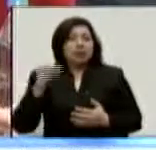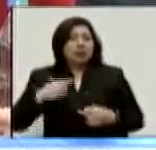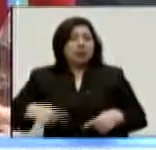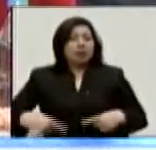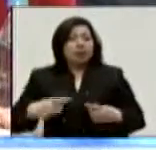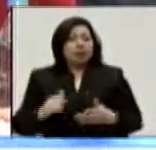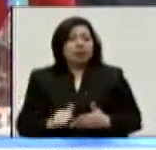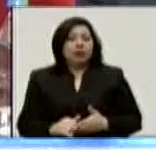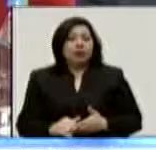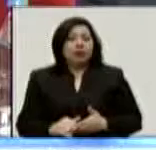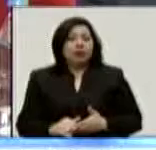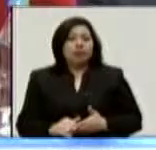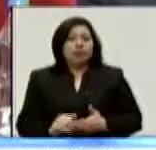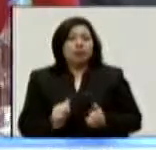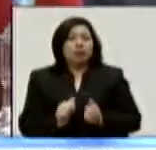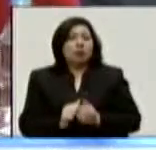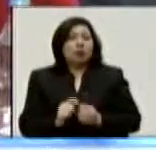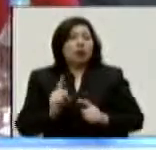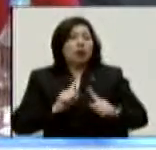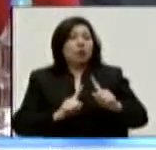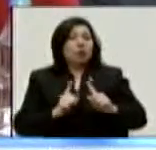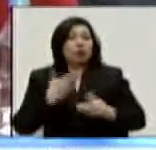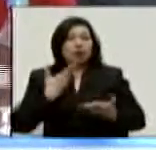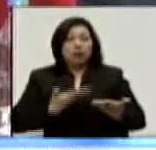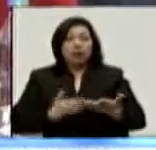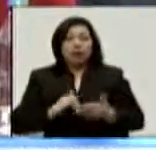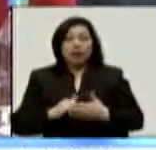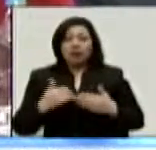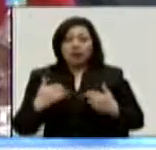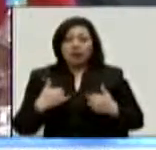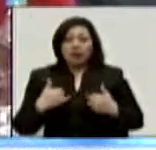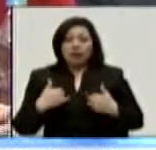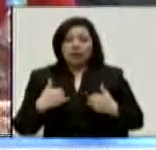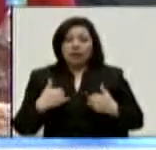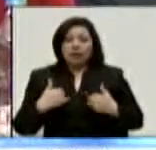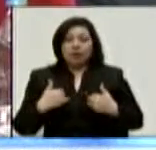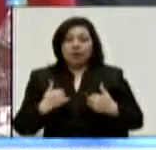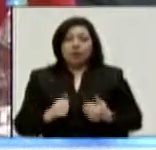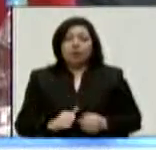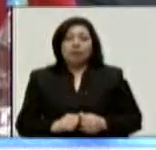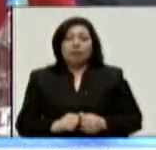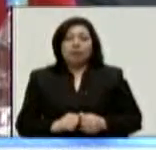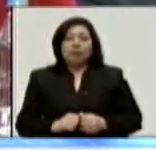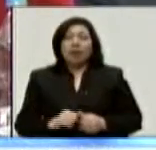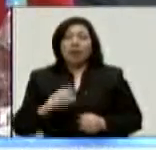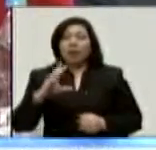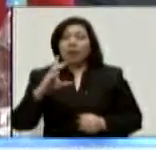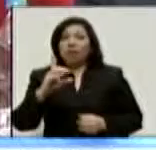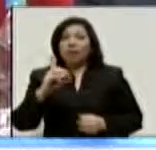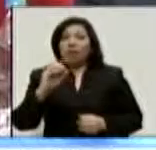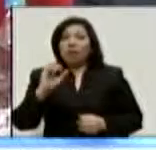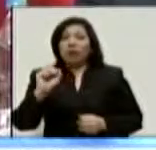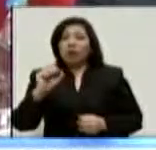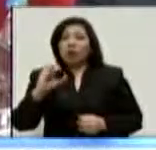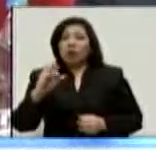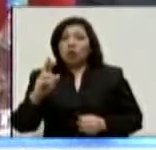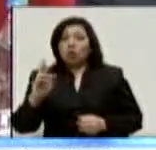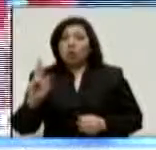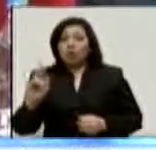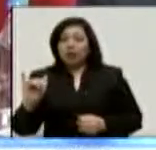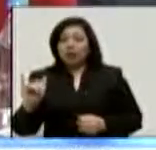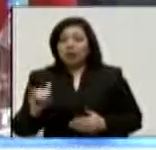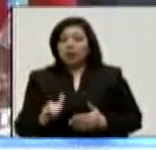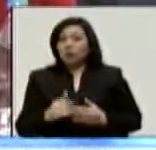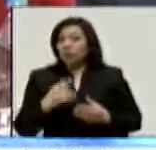en algunos lotes y con las únicas alternativas que teníamos era pues la alternativa Discover, que no es una mala alternativa, no